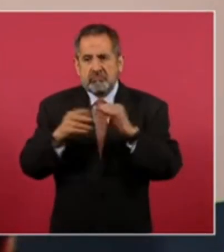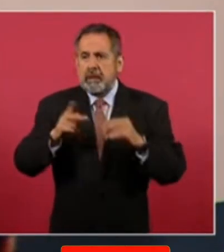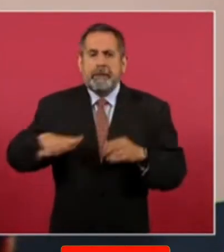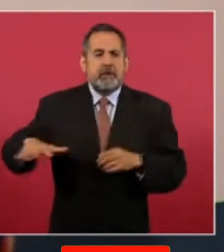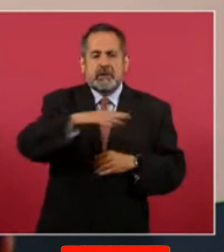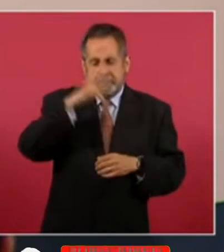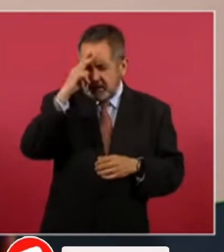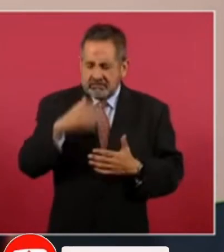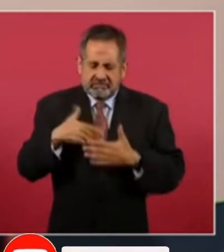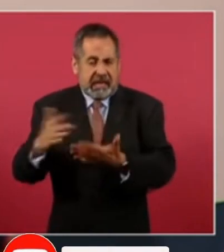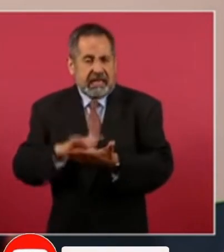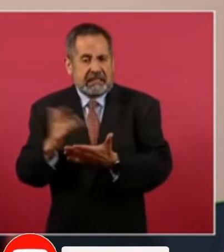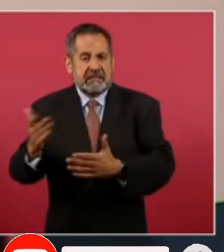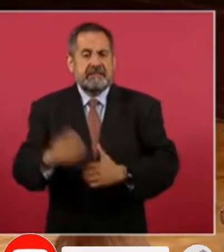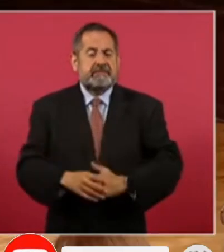de México.